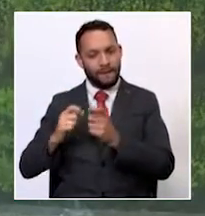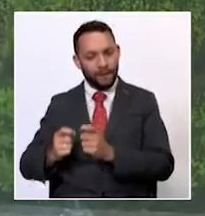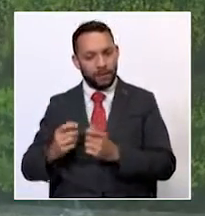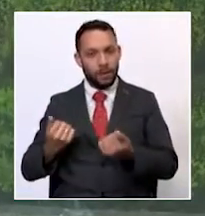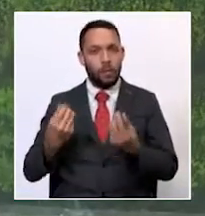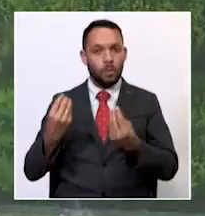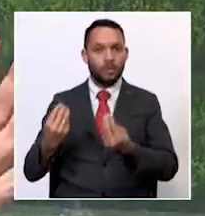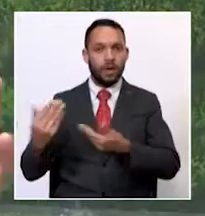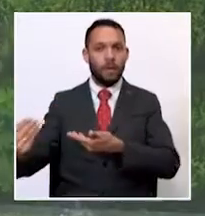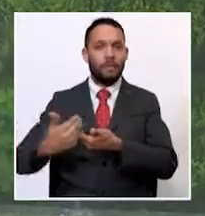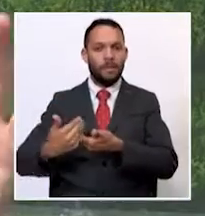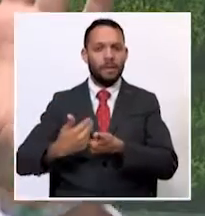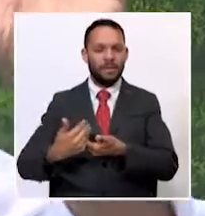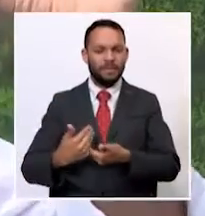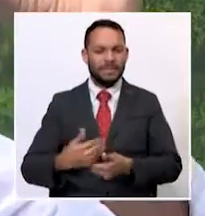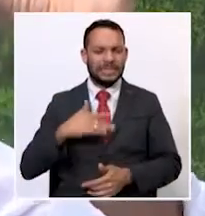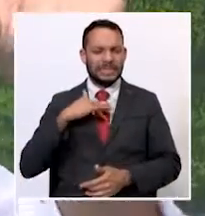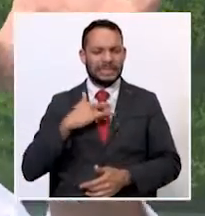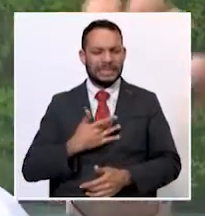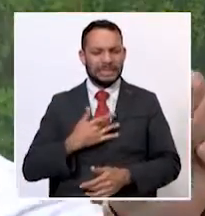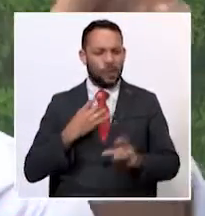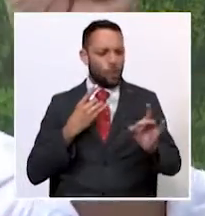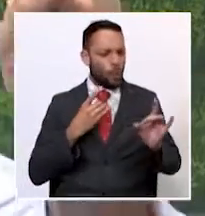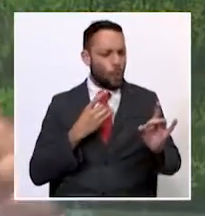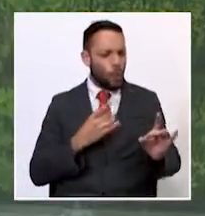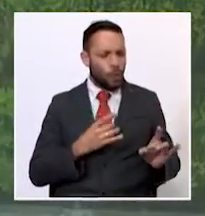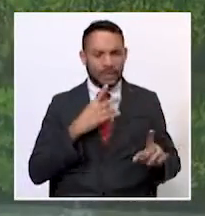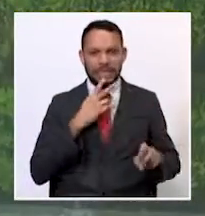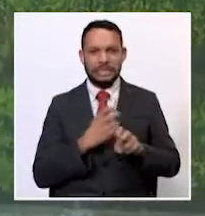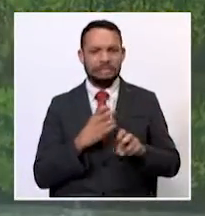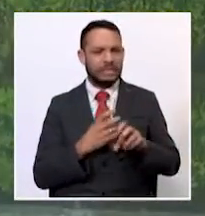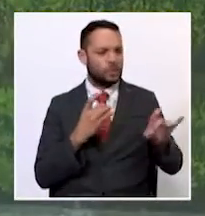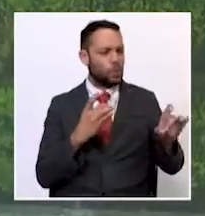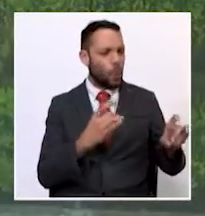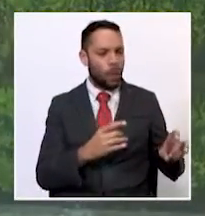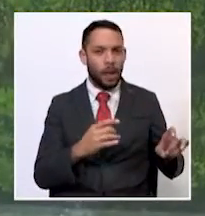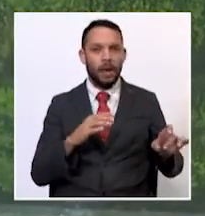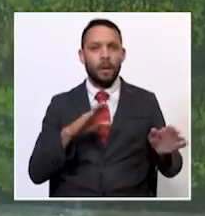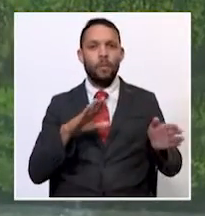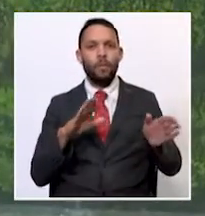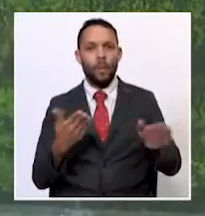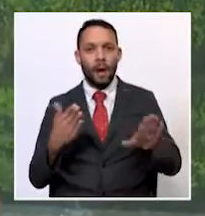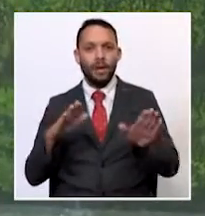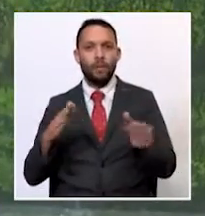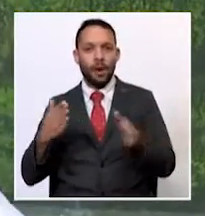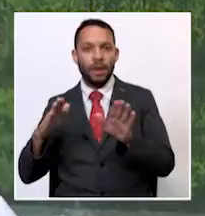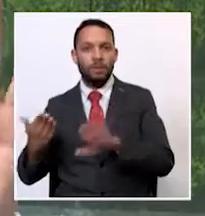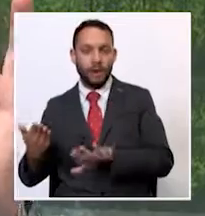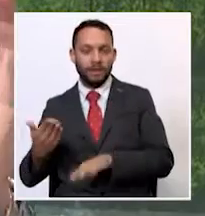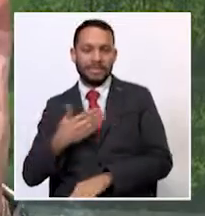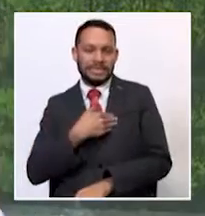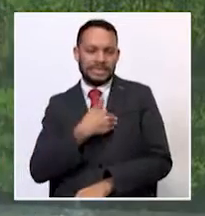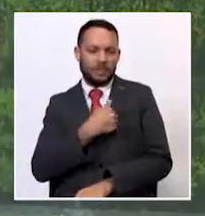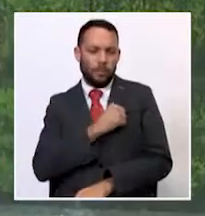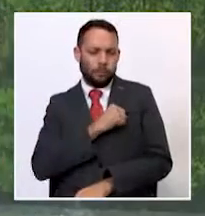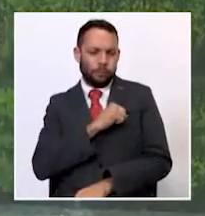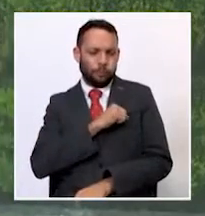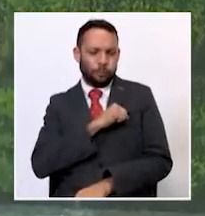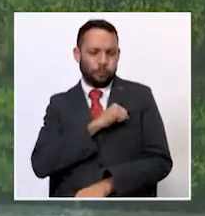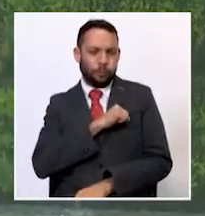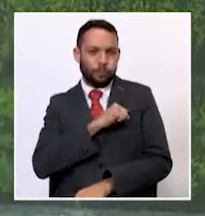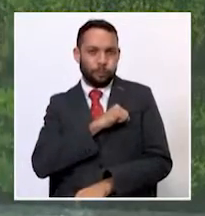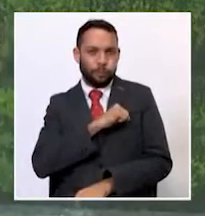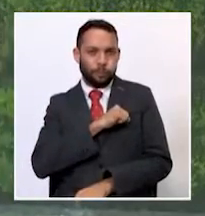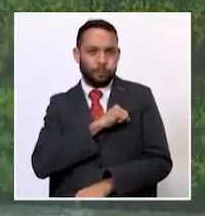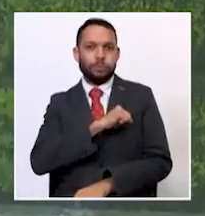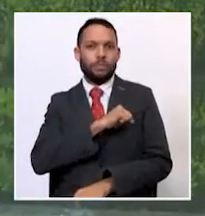consulta en el mundo es el dolor. La principal causa de muerte en el mundo es la enfermedad cardiovascular. Pero generalmente todo el mundo, me duele, me duele,